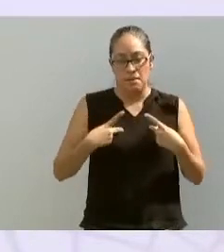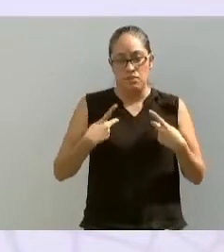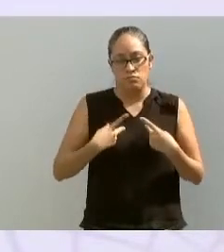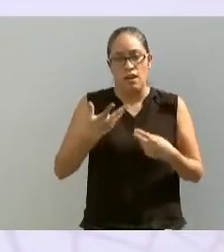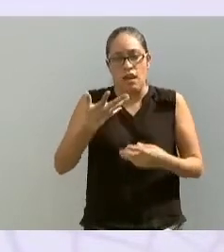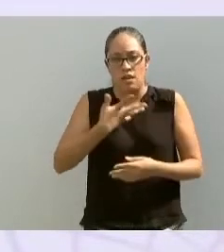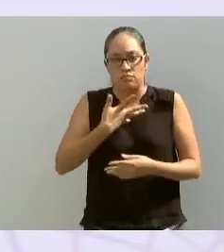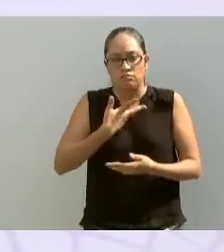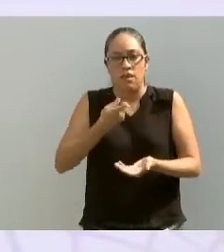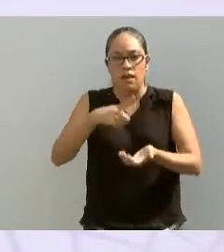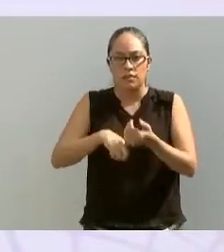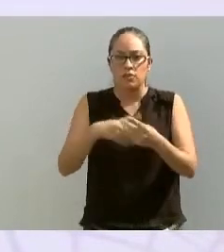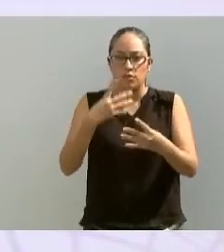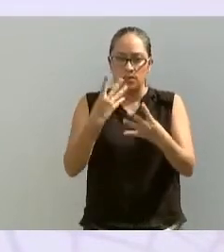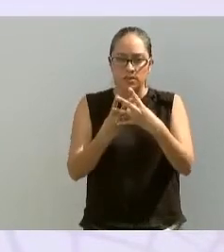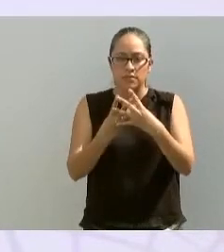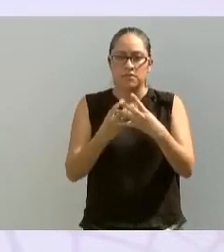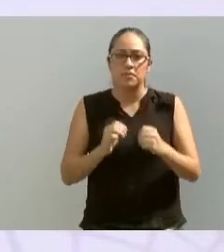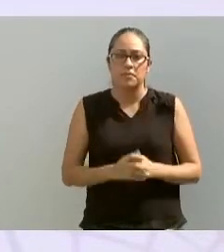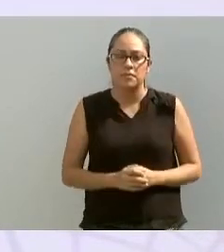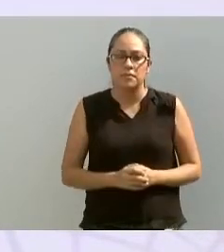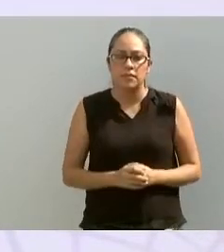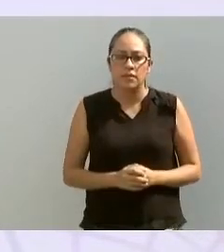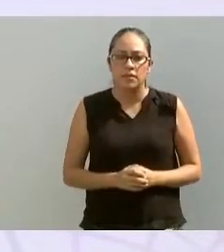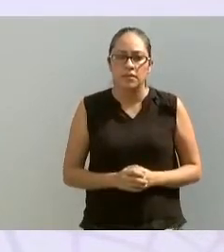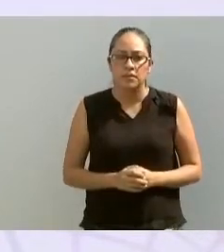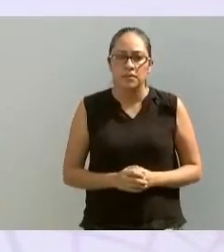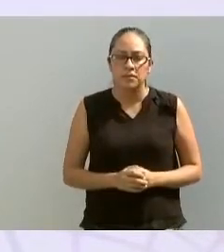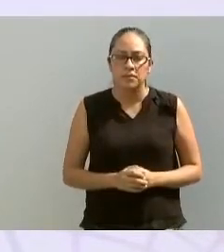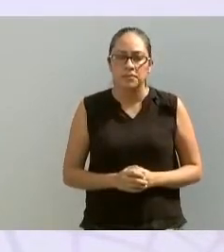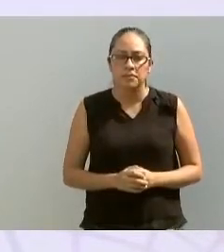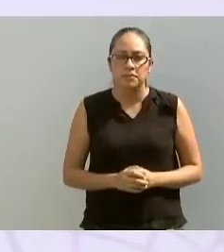libertad. Hay una